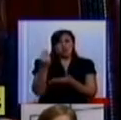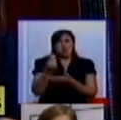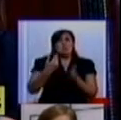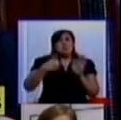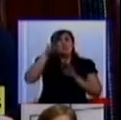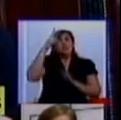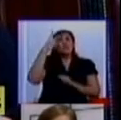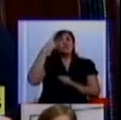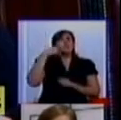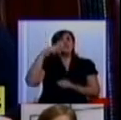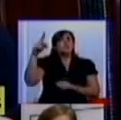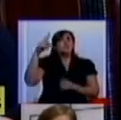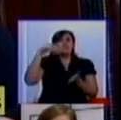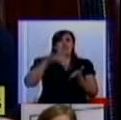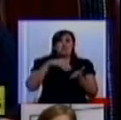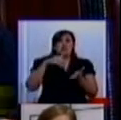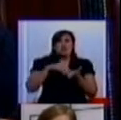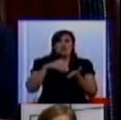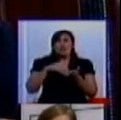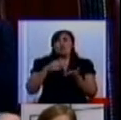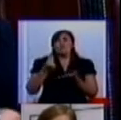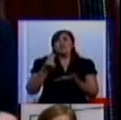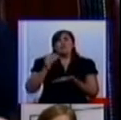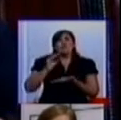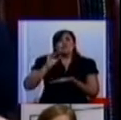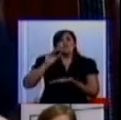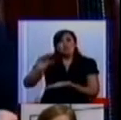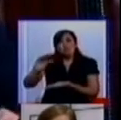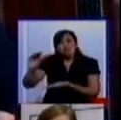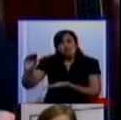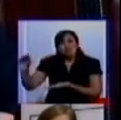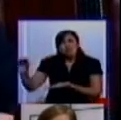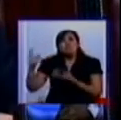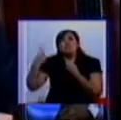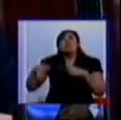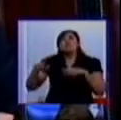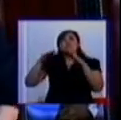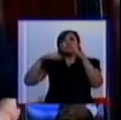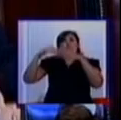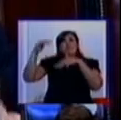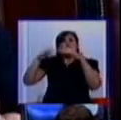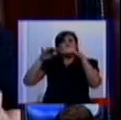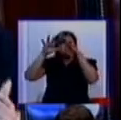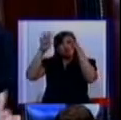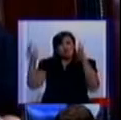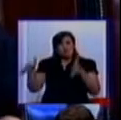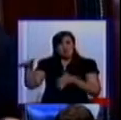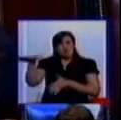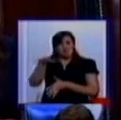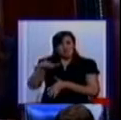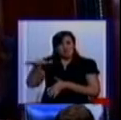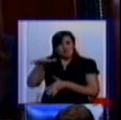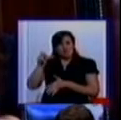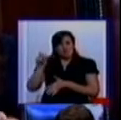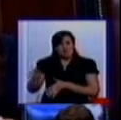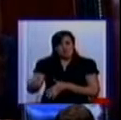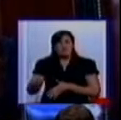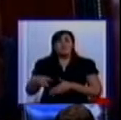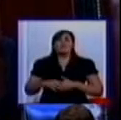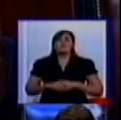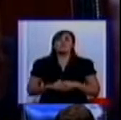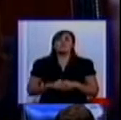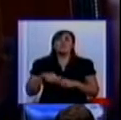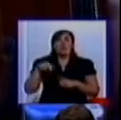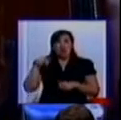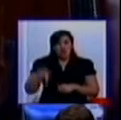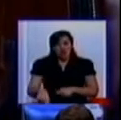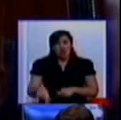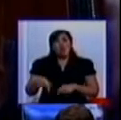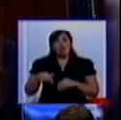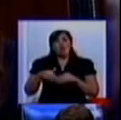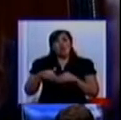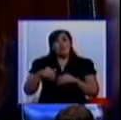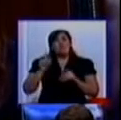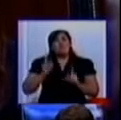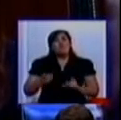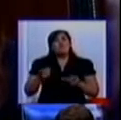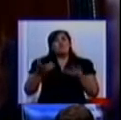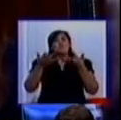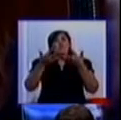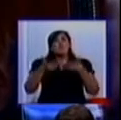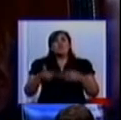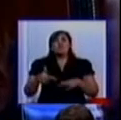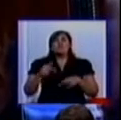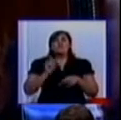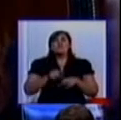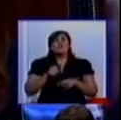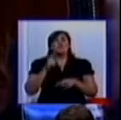millones de inversión en todo lo que es infraestructura. Y hoy también contribuimos, a partir del operativo Centinela